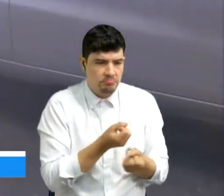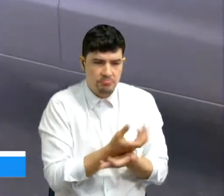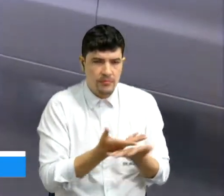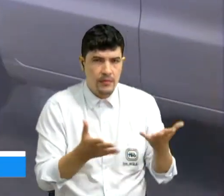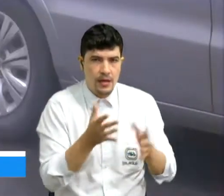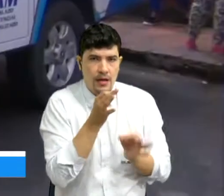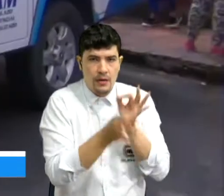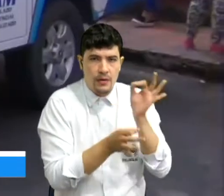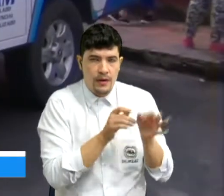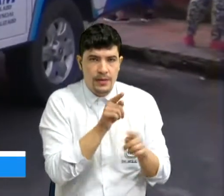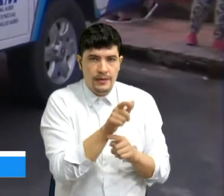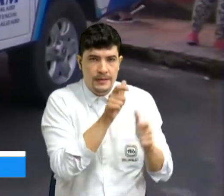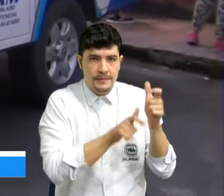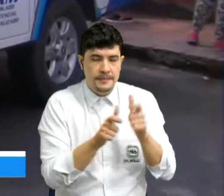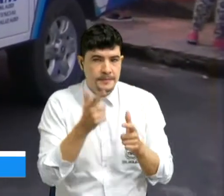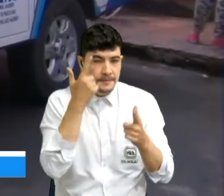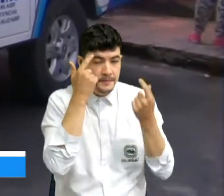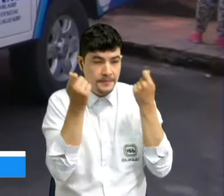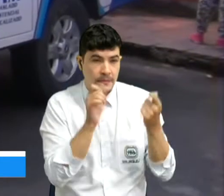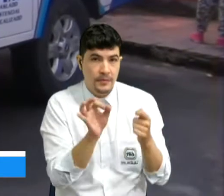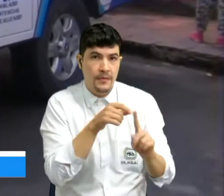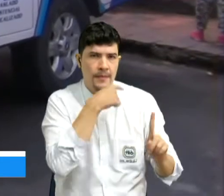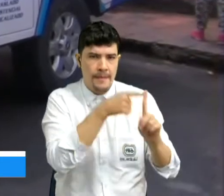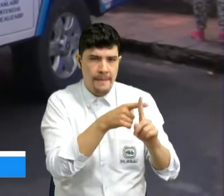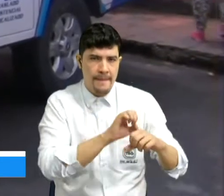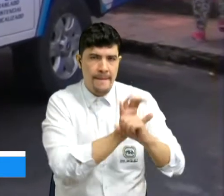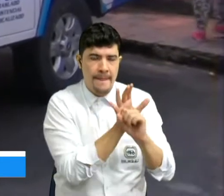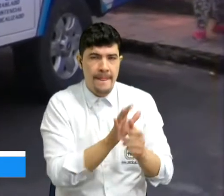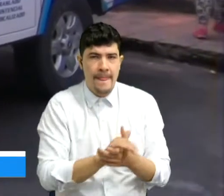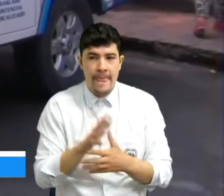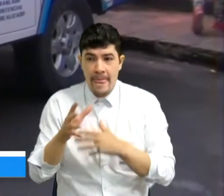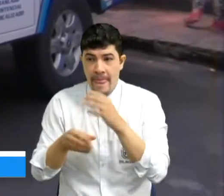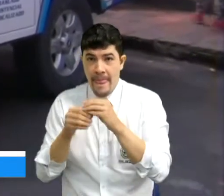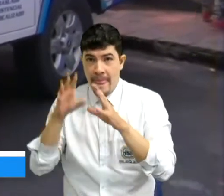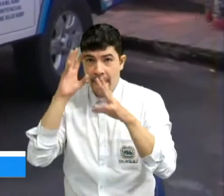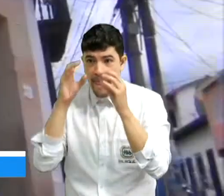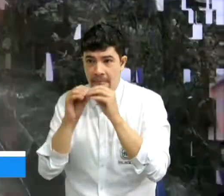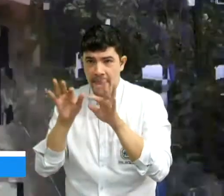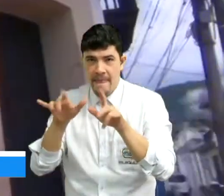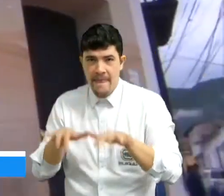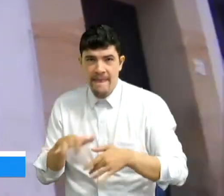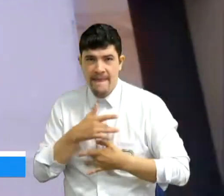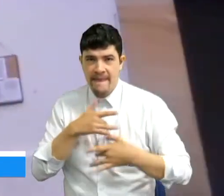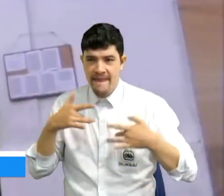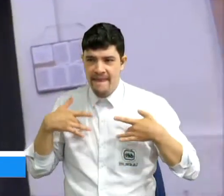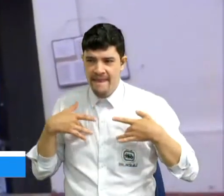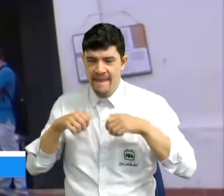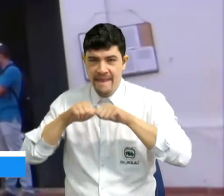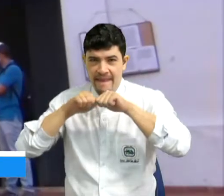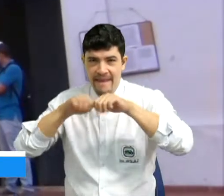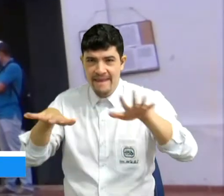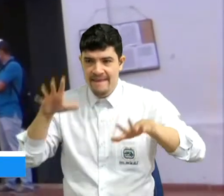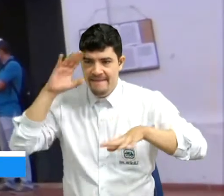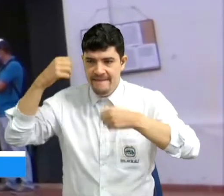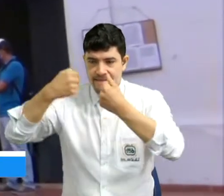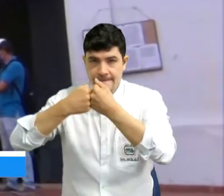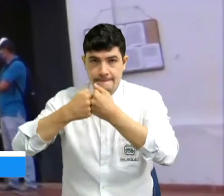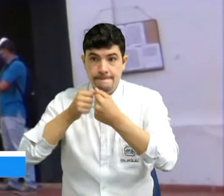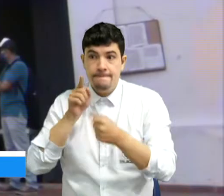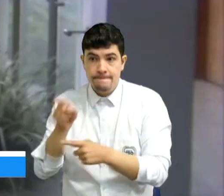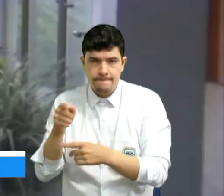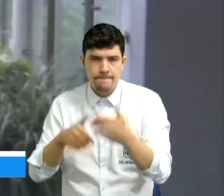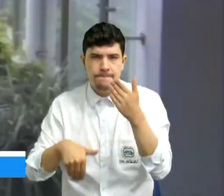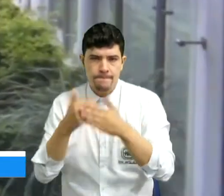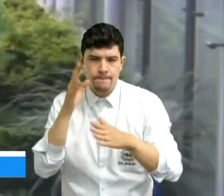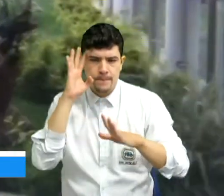paciente sospechoso y probable para kobe con salud pública se hizo la comunicación respectiva quien activó el cerco